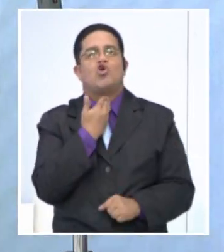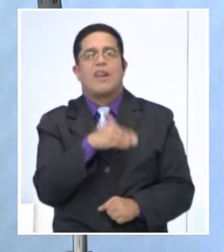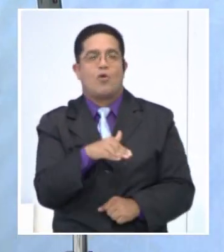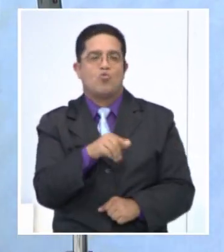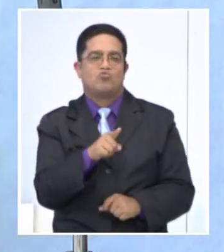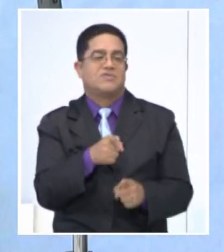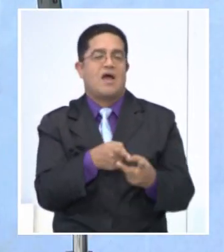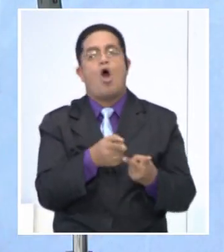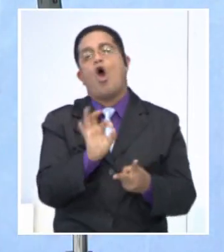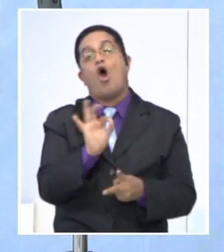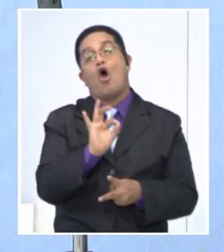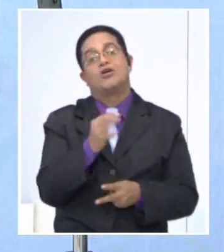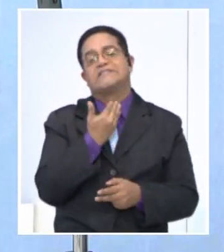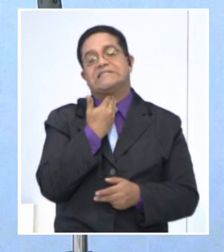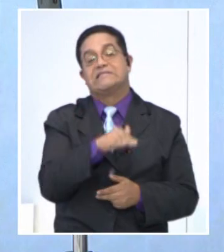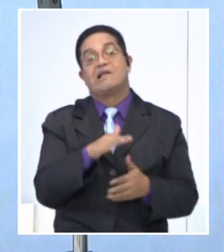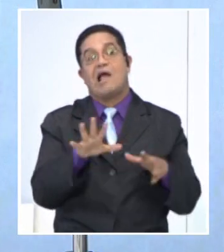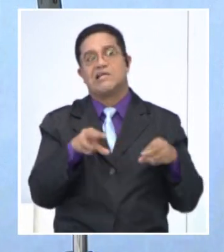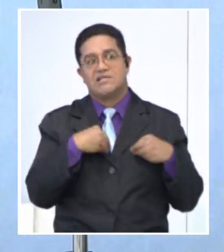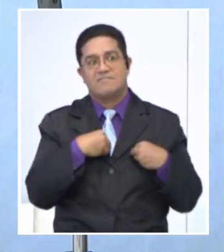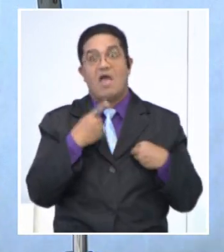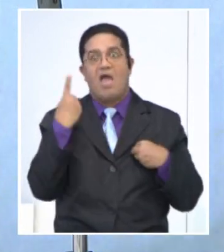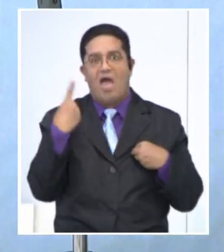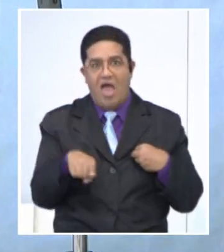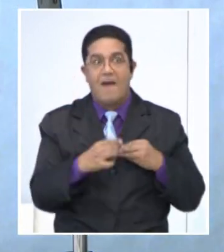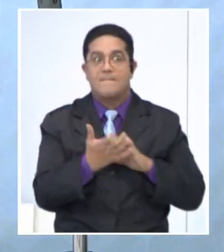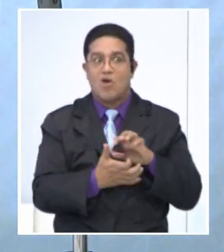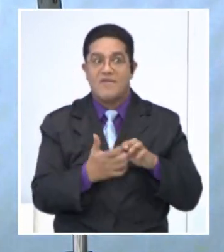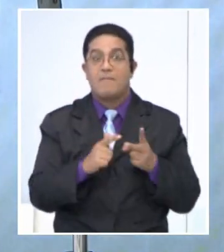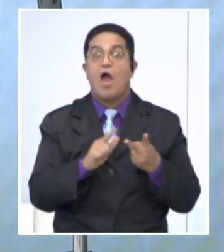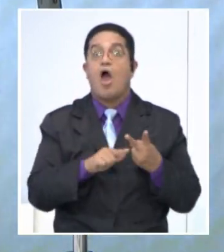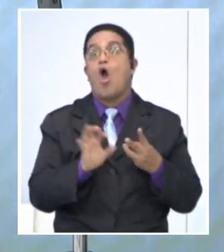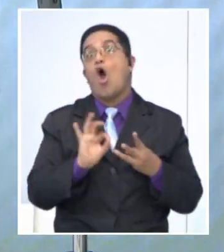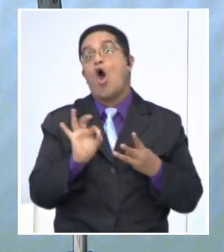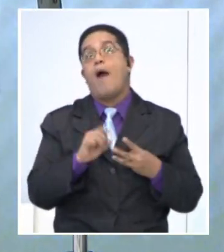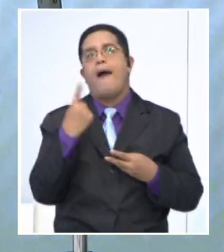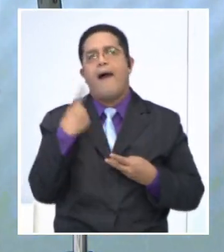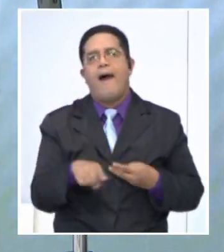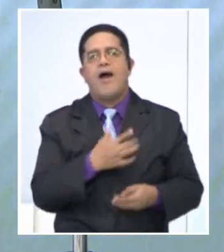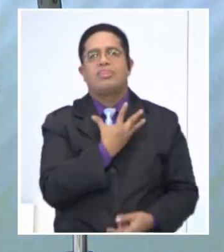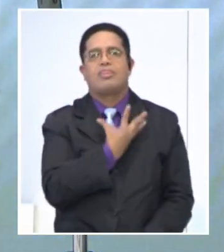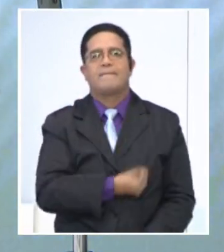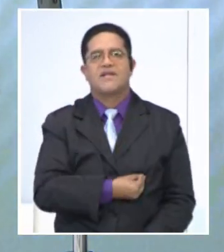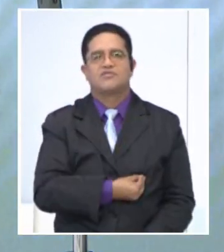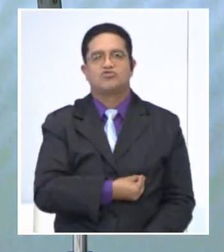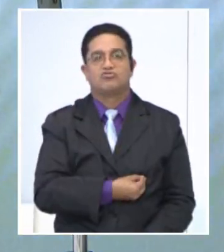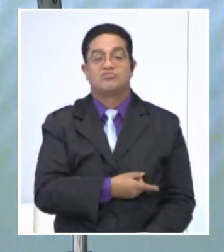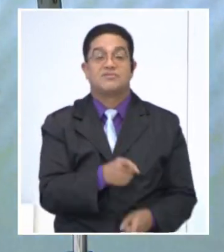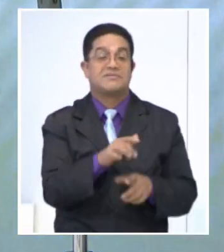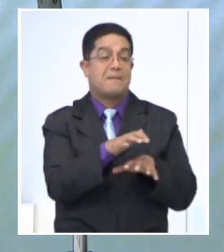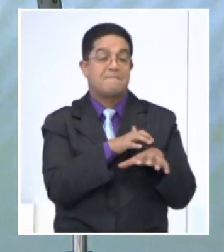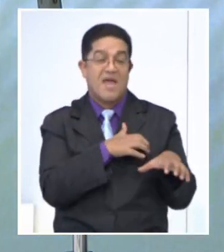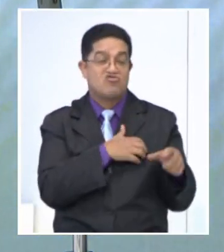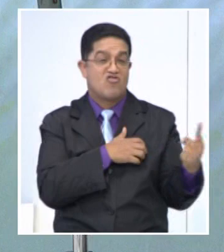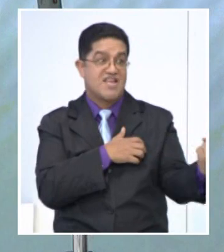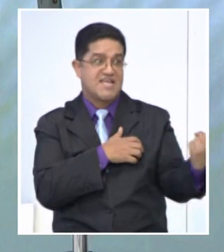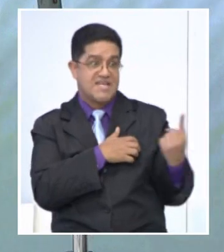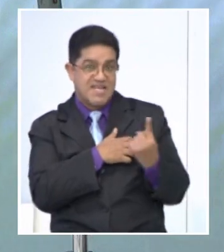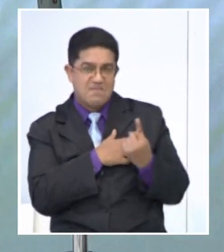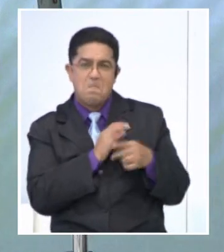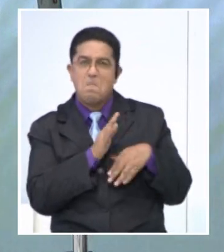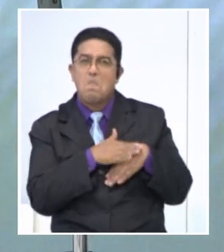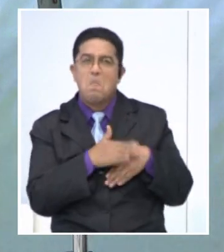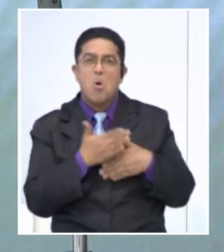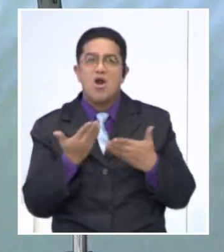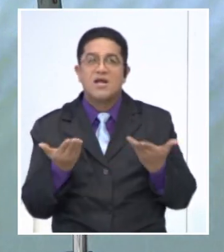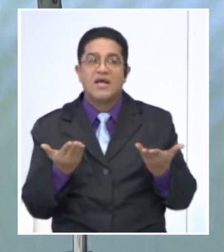que tienen un problema, a reconocer que están en un estado de depresión, y por lo general todos llegan a la consulta porque terminaron